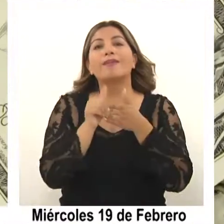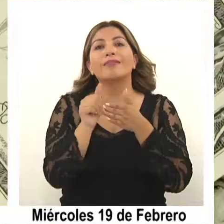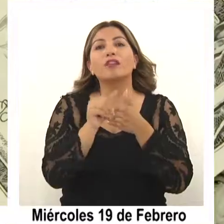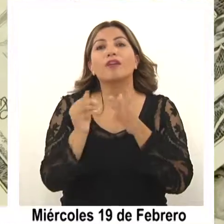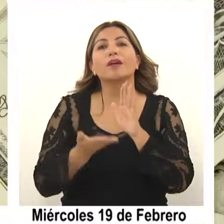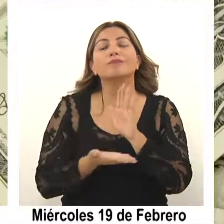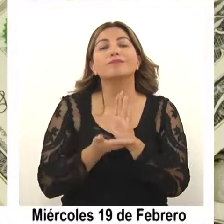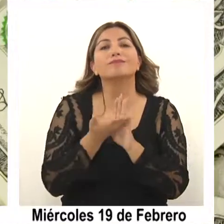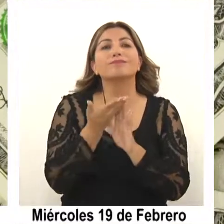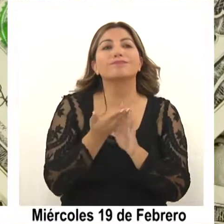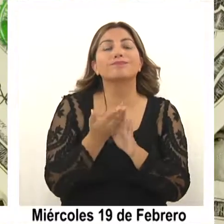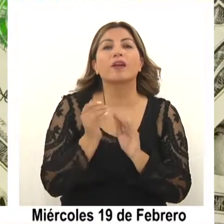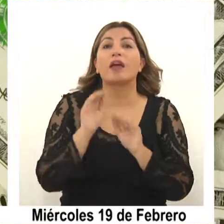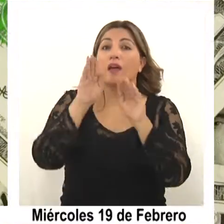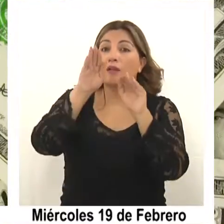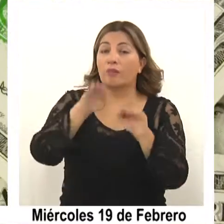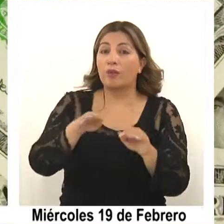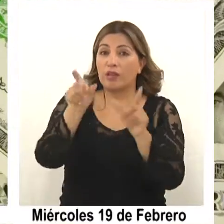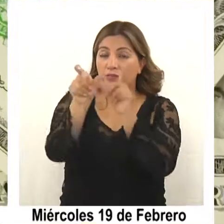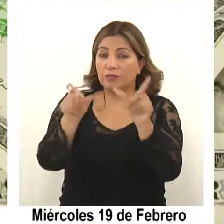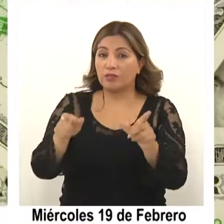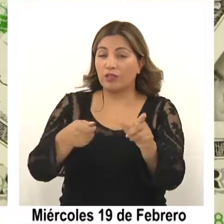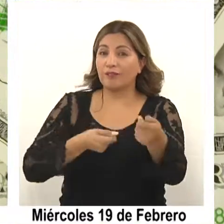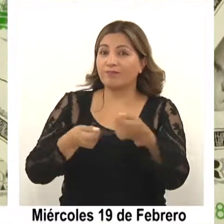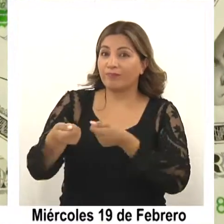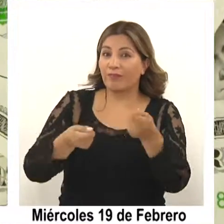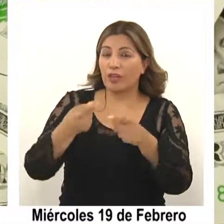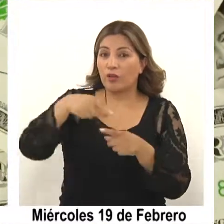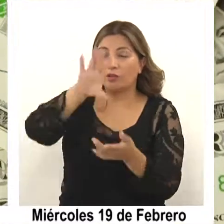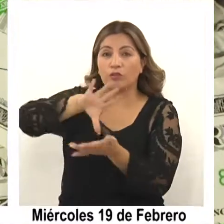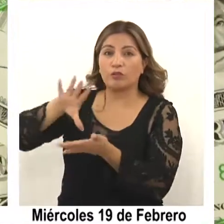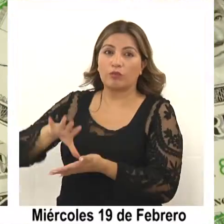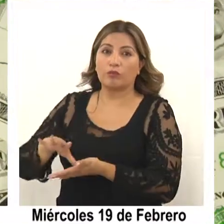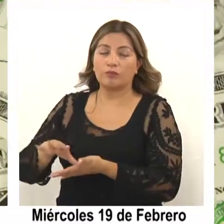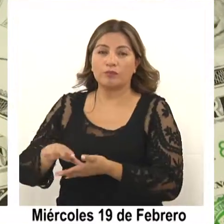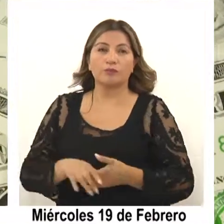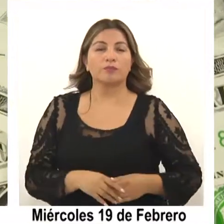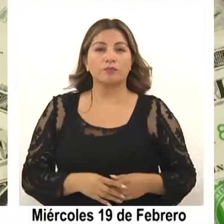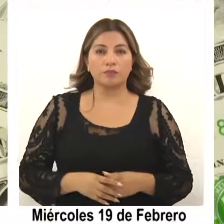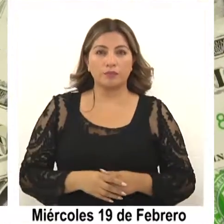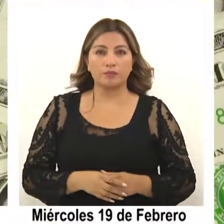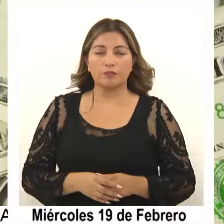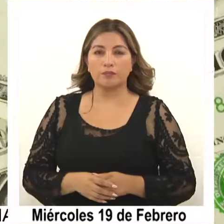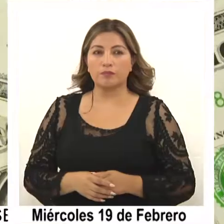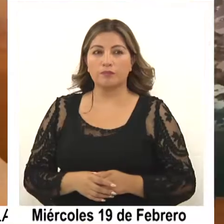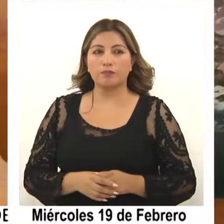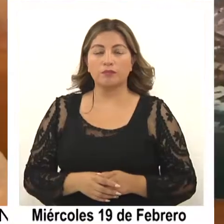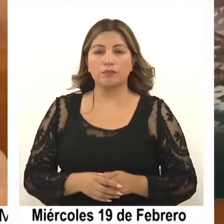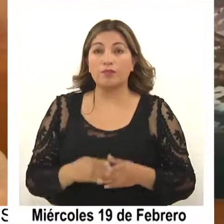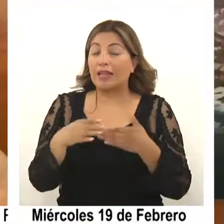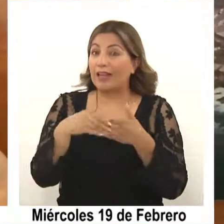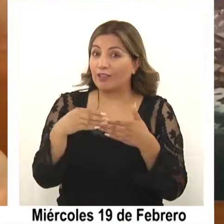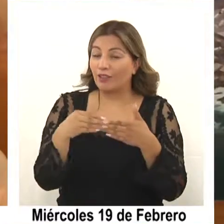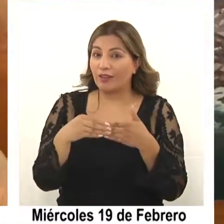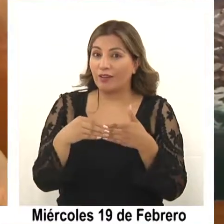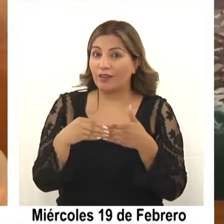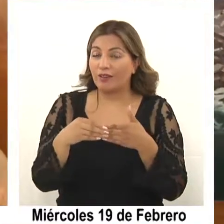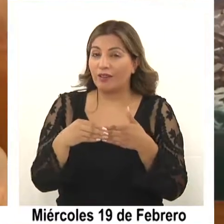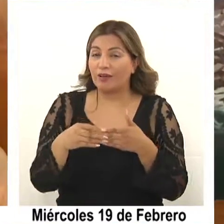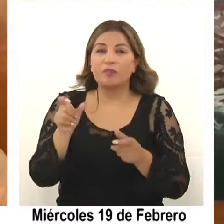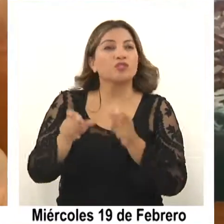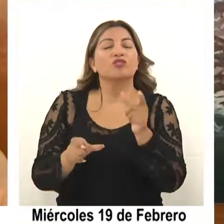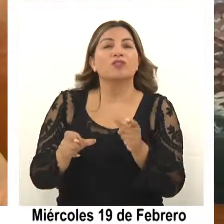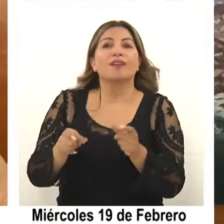alza ha favorecido a los exportadores y perjudicados a los importadores bueno el dólar le afecta a los